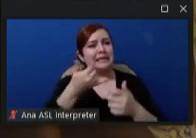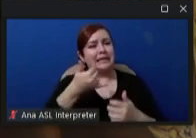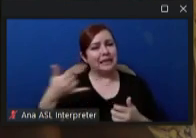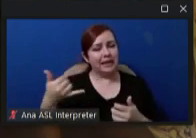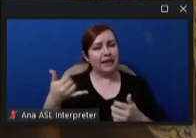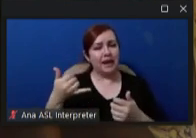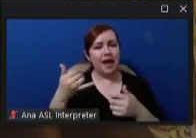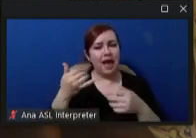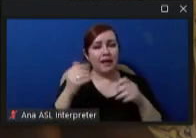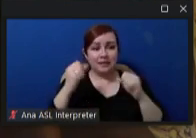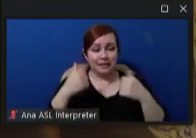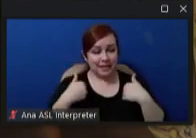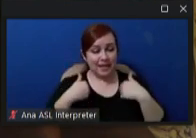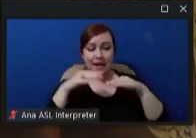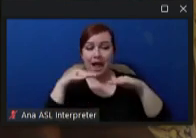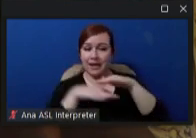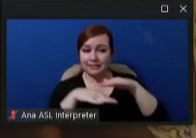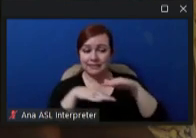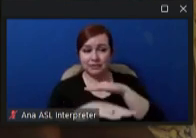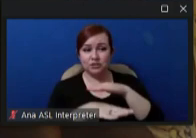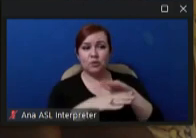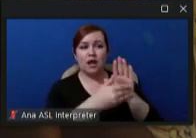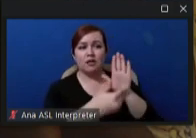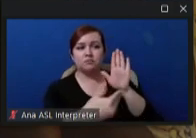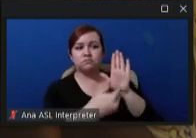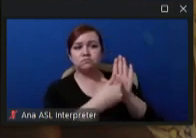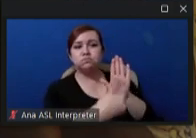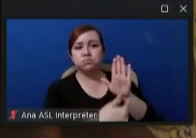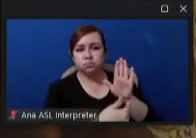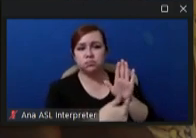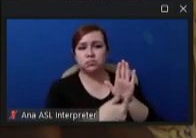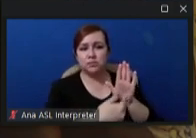denuncias ante las compañeras.